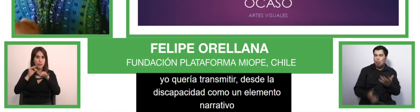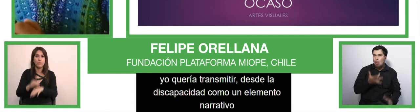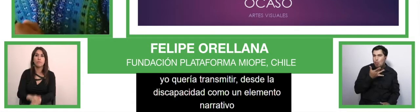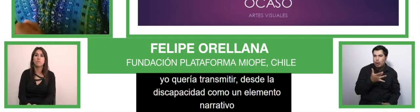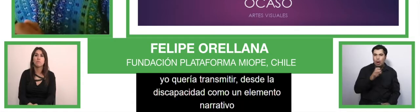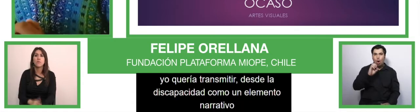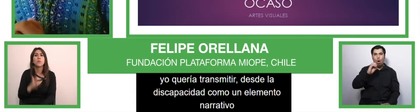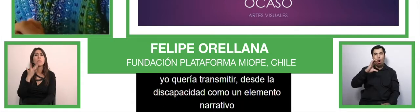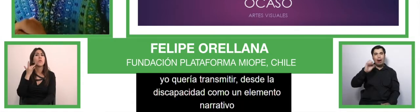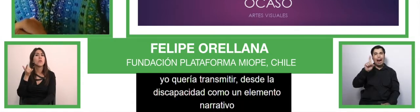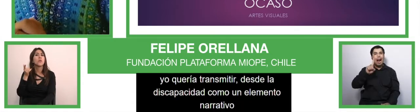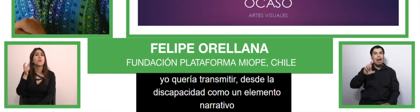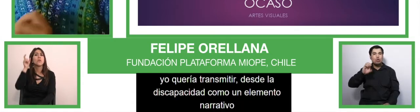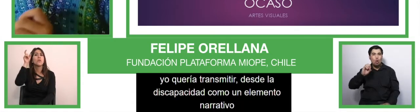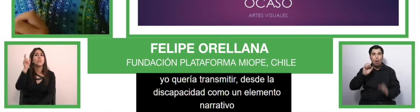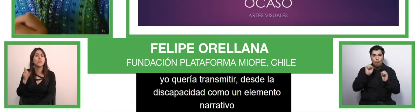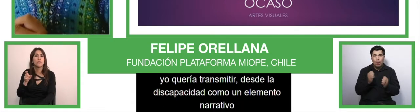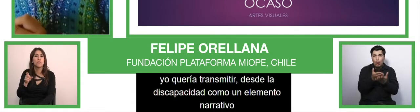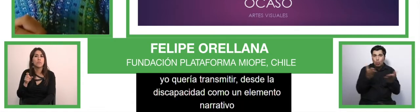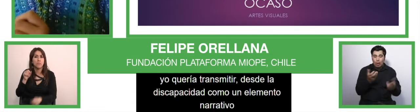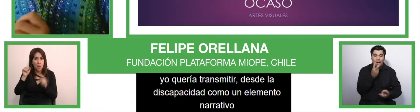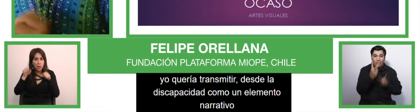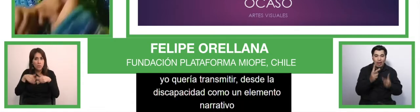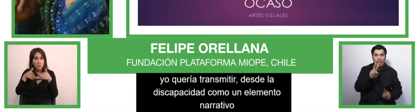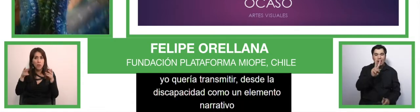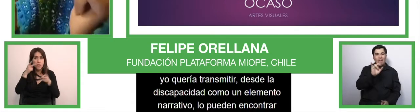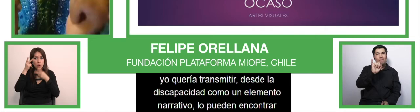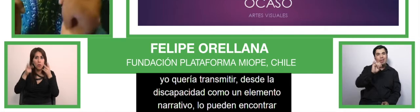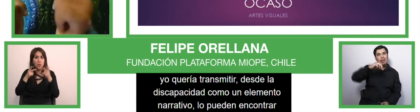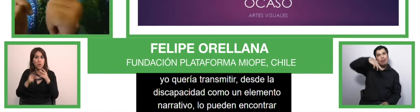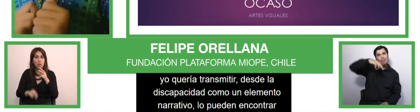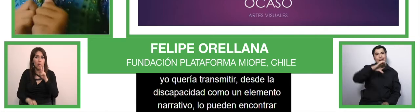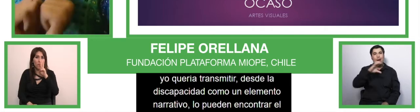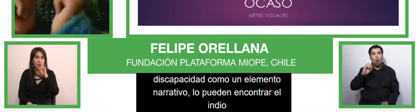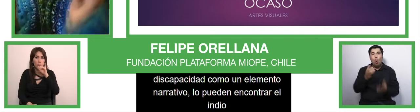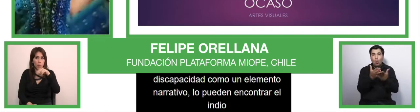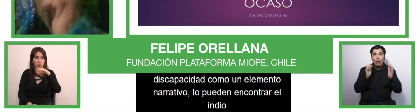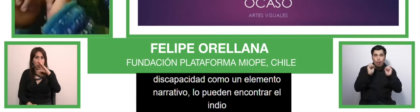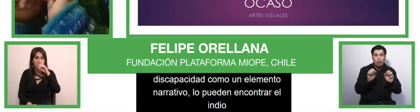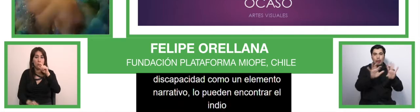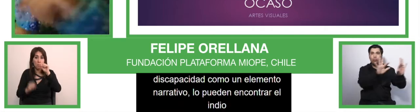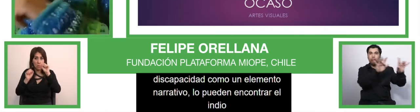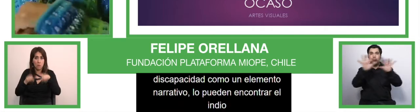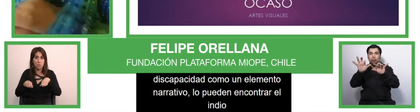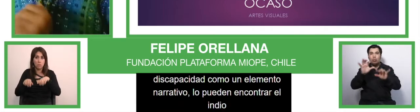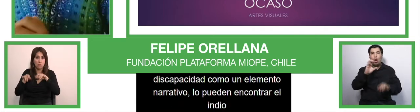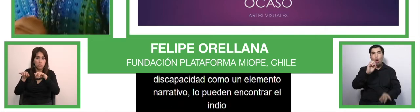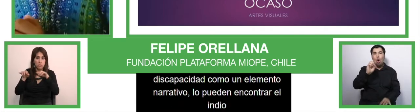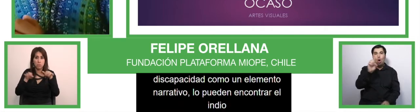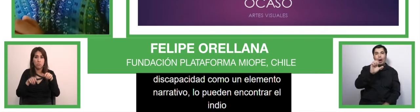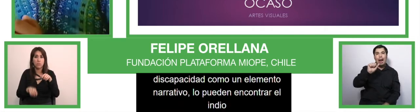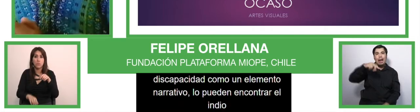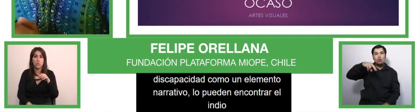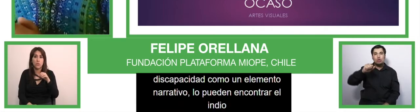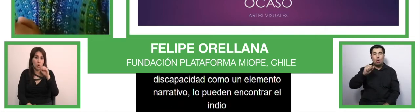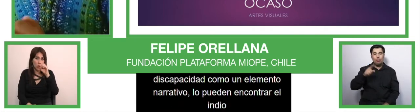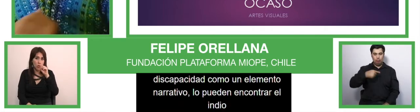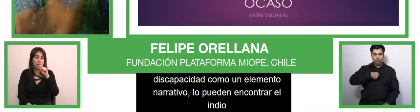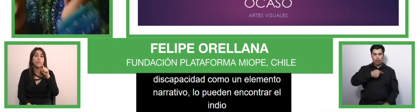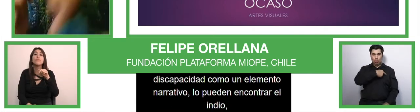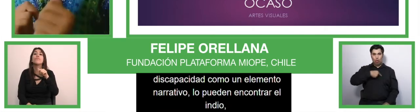Ocaso lo pueden encontrar en Vimeo, tal cual ponen Ocaso y Felipe Orellana y lo van a encontrar de inmediato en